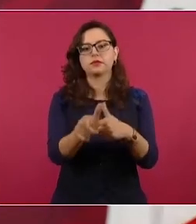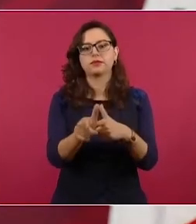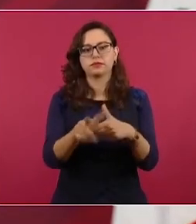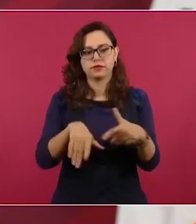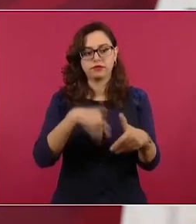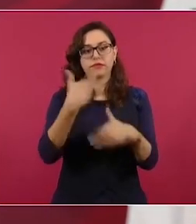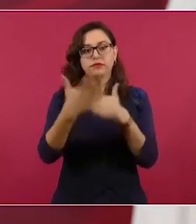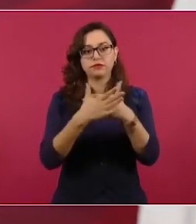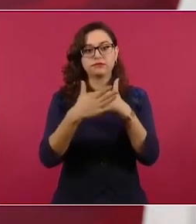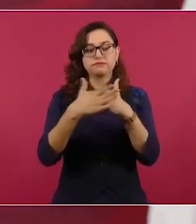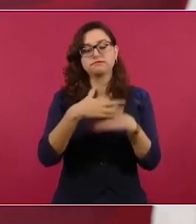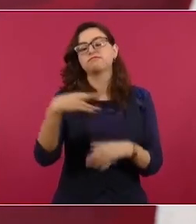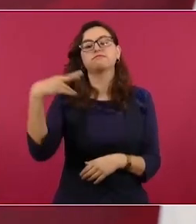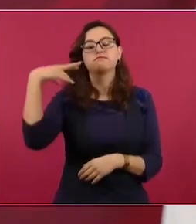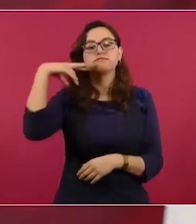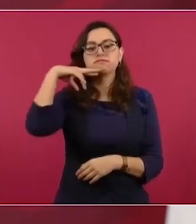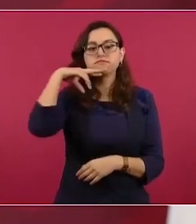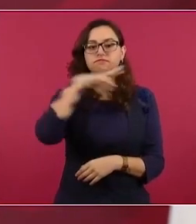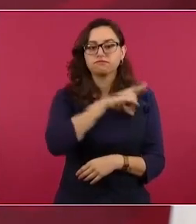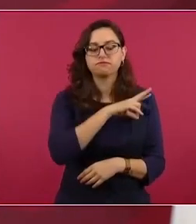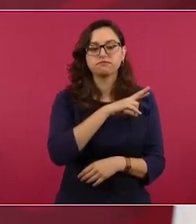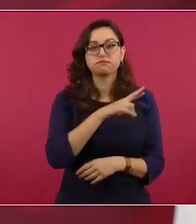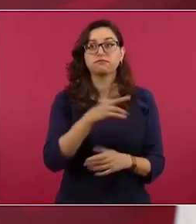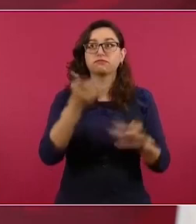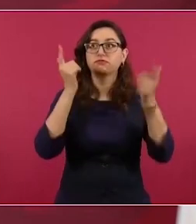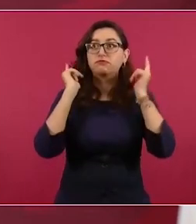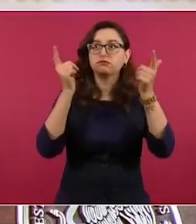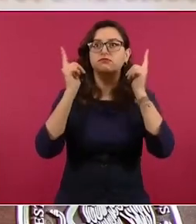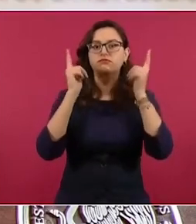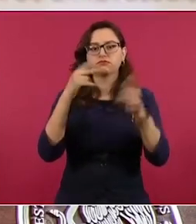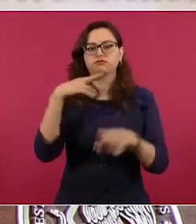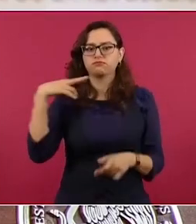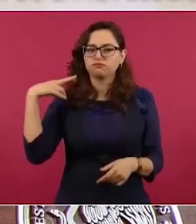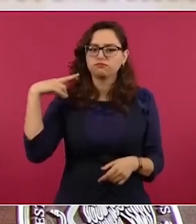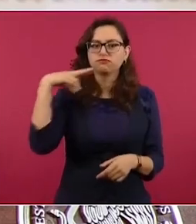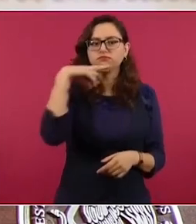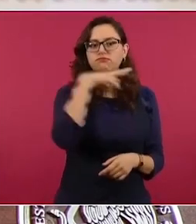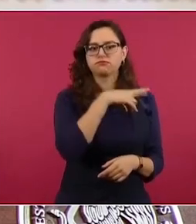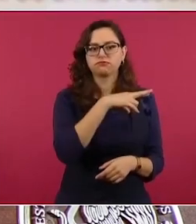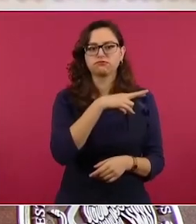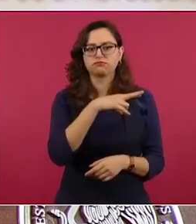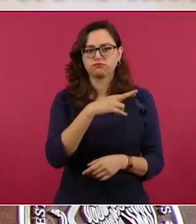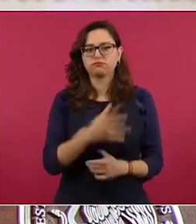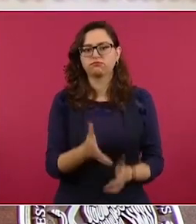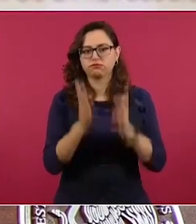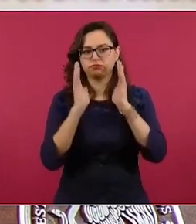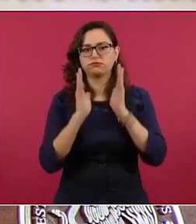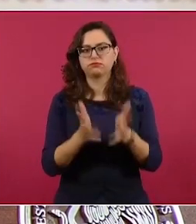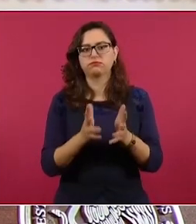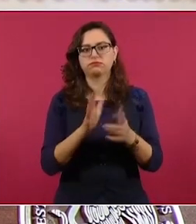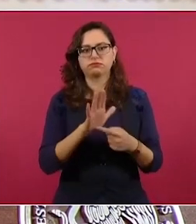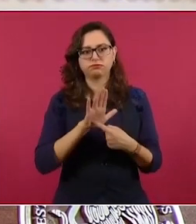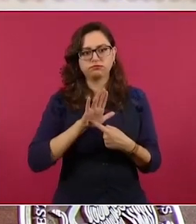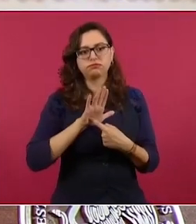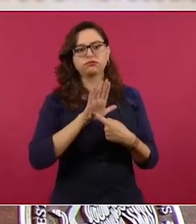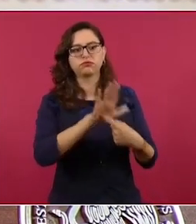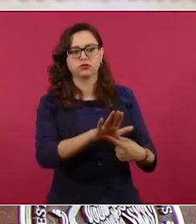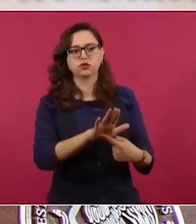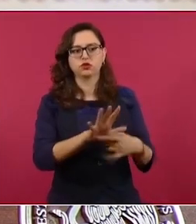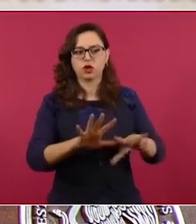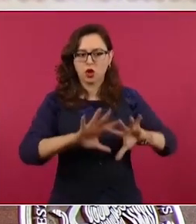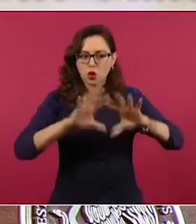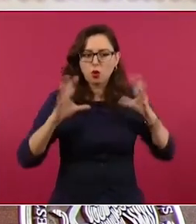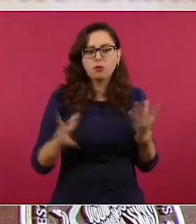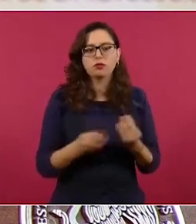pronto espero, deseo, que se tenga ya una